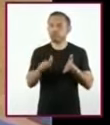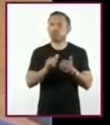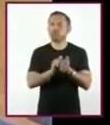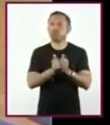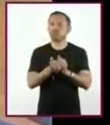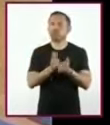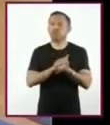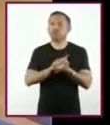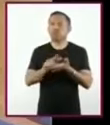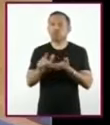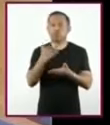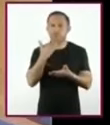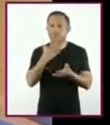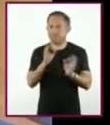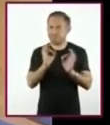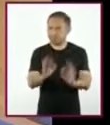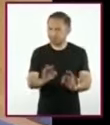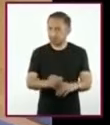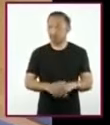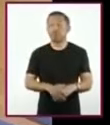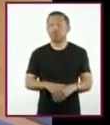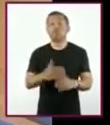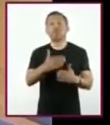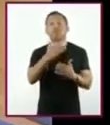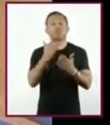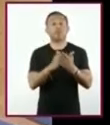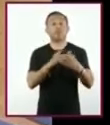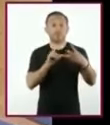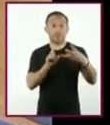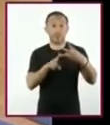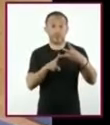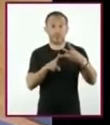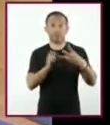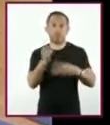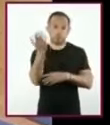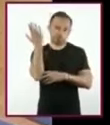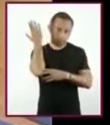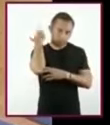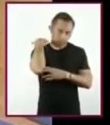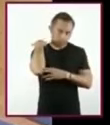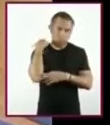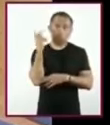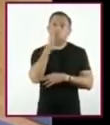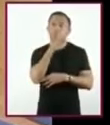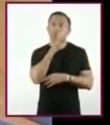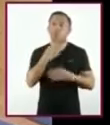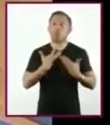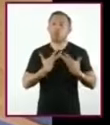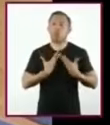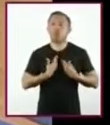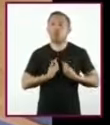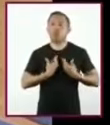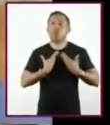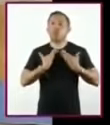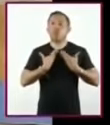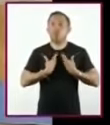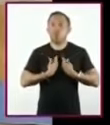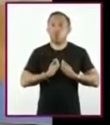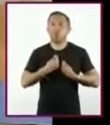el tercer ejercicio vamos a trabajar sobre los pulmones y sobre la purificación de la